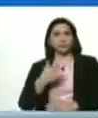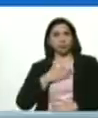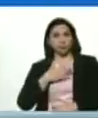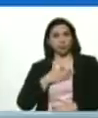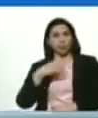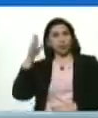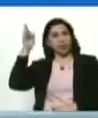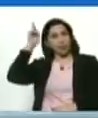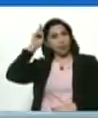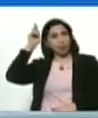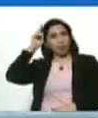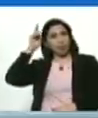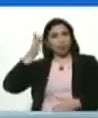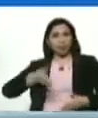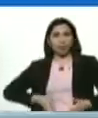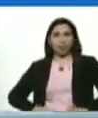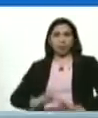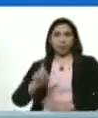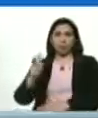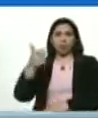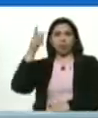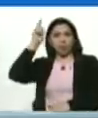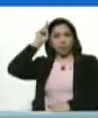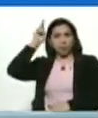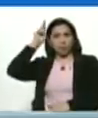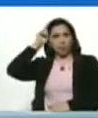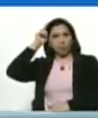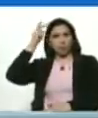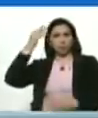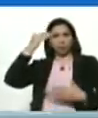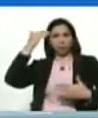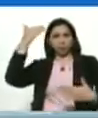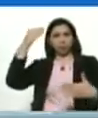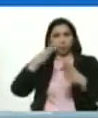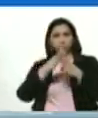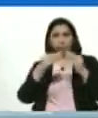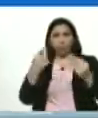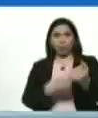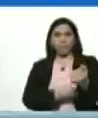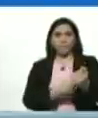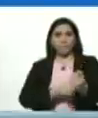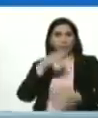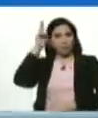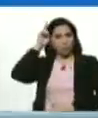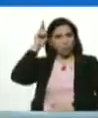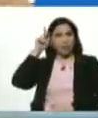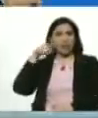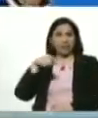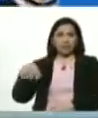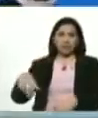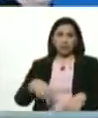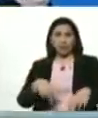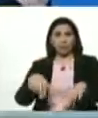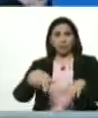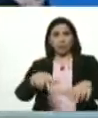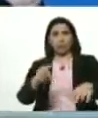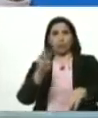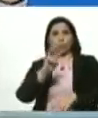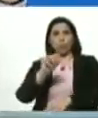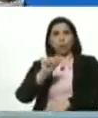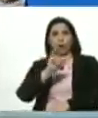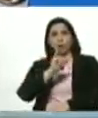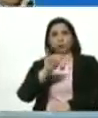duro hijo de guaicaipuro el envío mi saludo a mis hermanos gua yo es el corredor o hay un